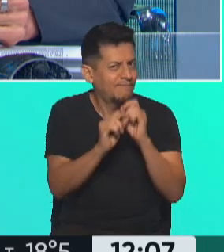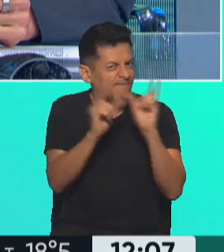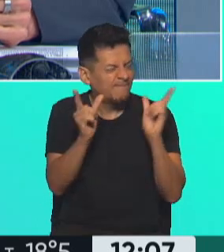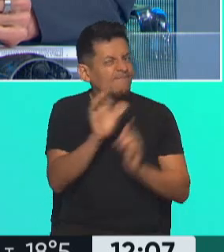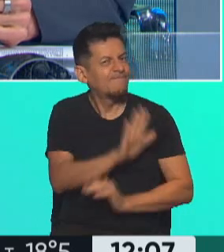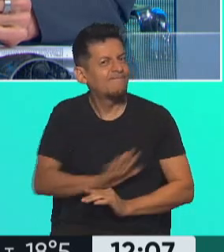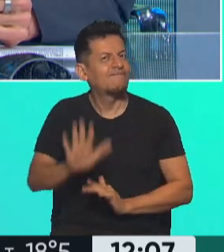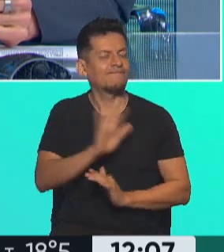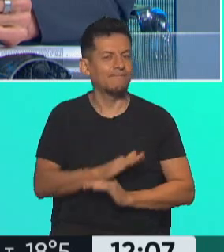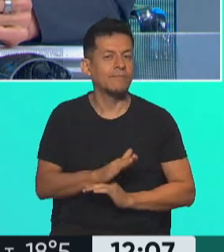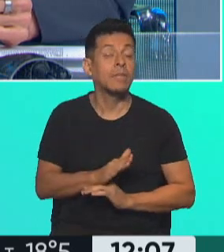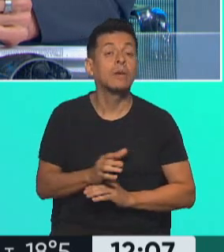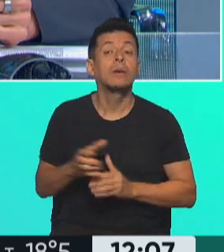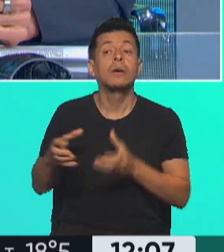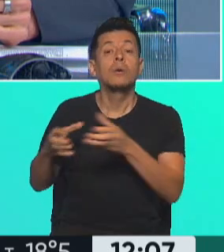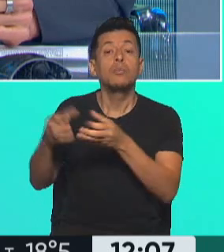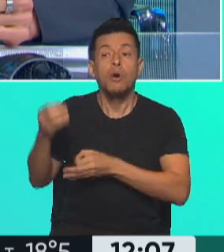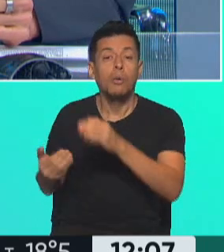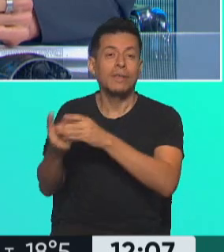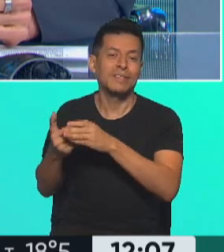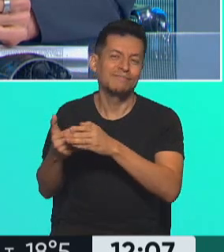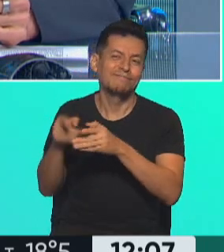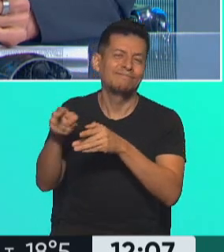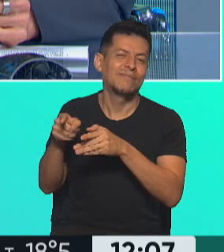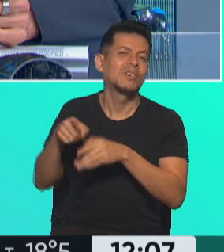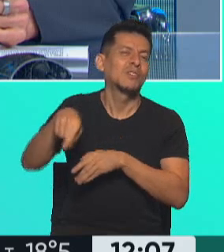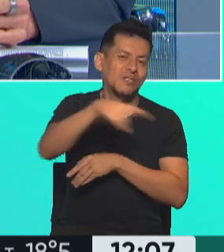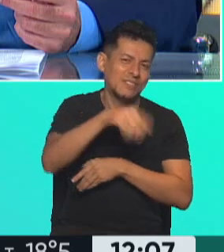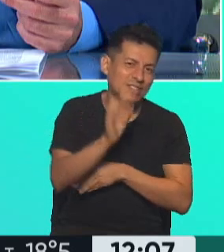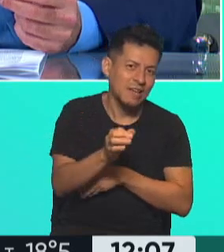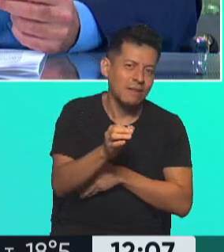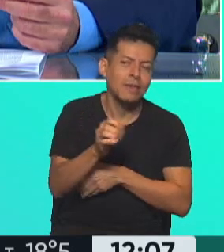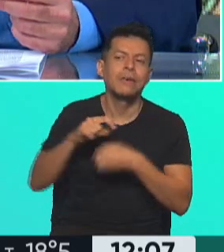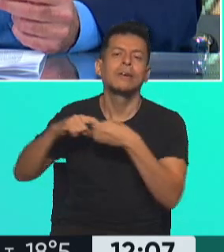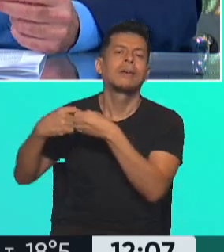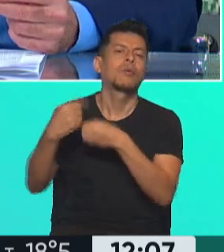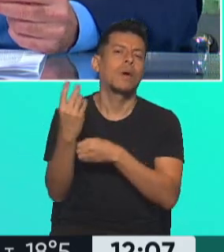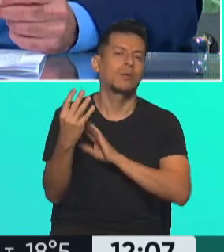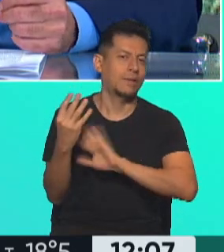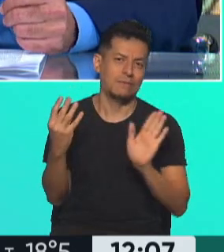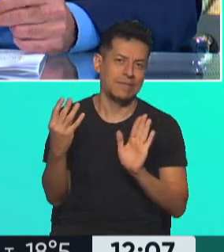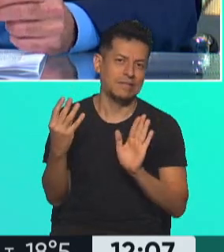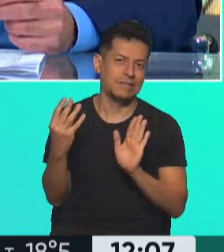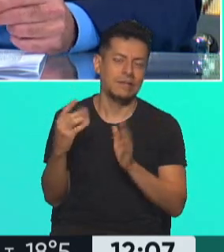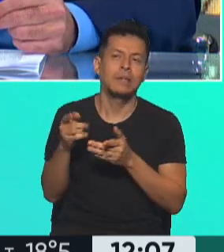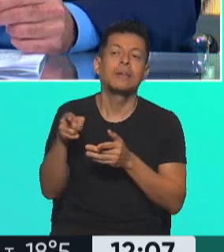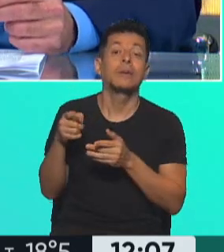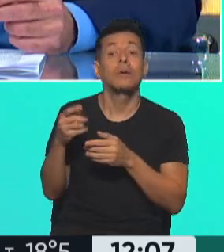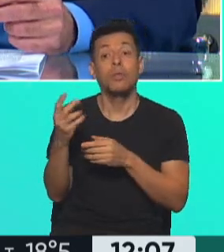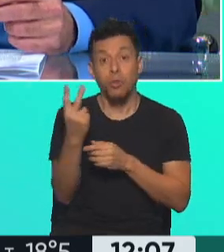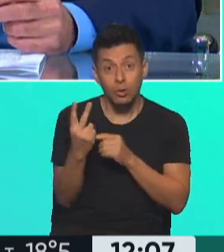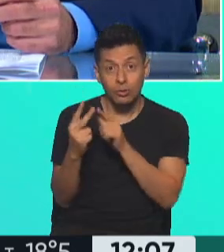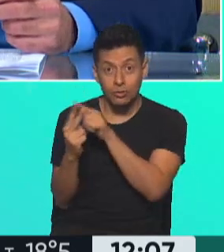menos. Y lo hace una Corte Suprema que, como todos saben, actualmente está integrada por 4 personas, de las cuales 2 de